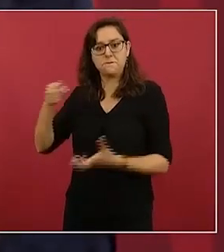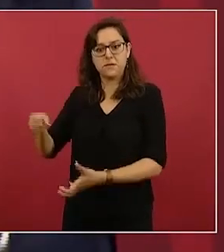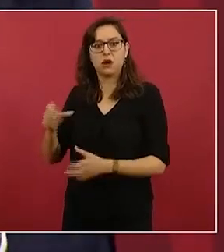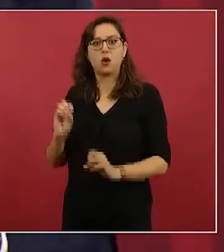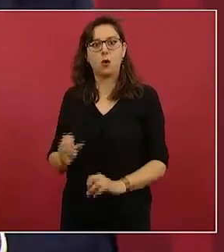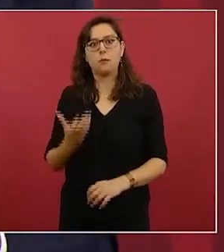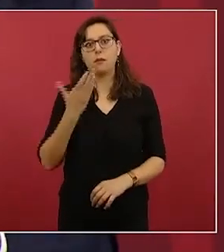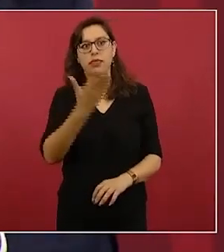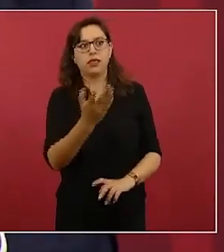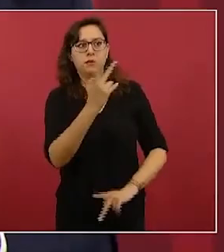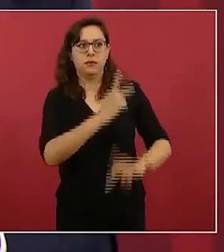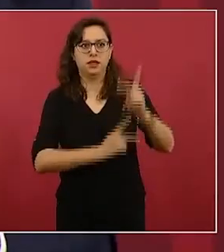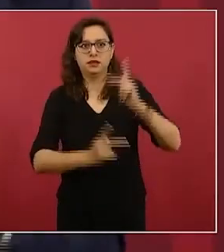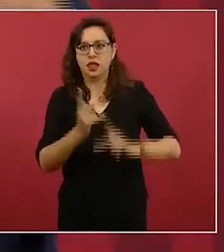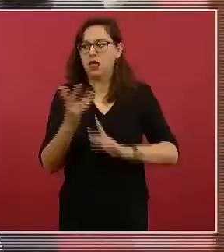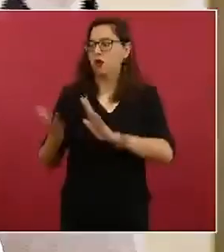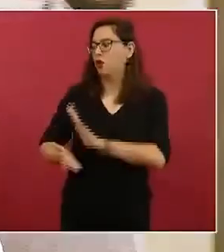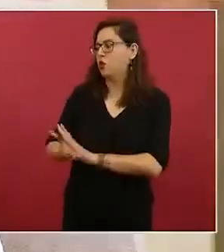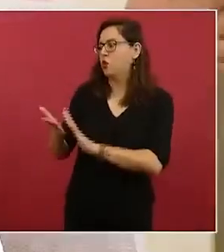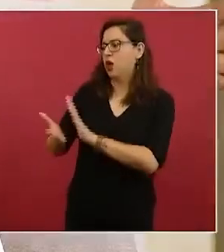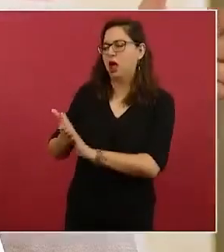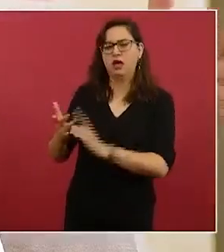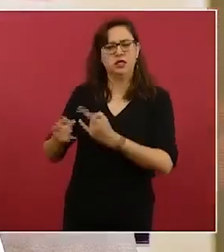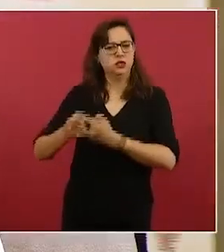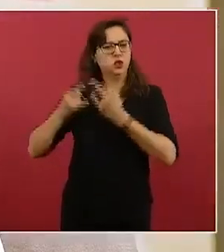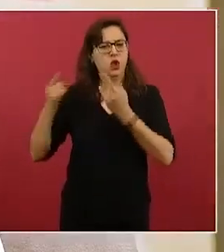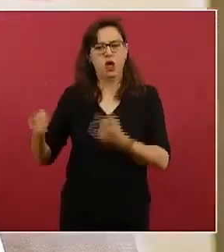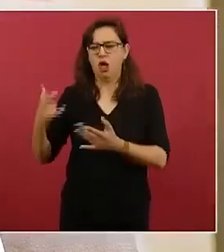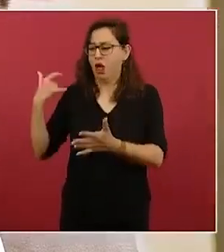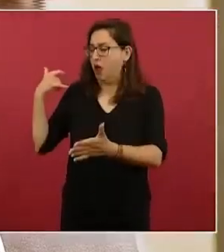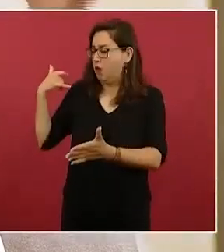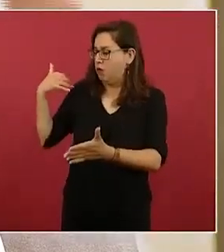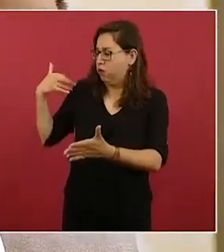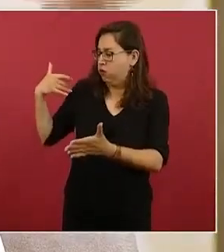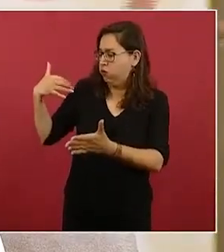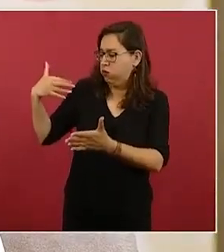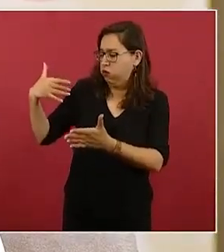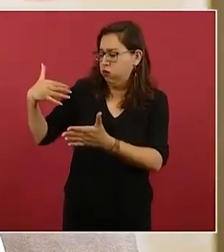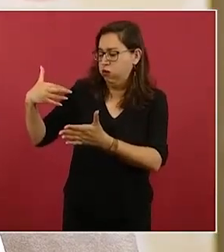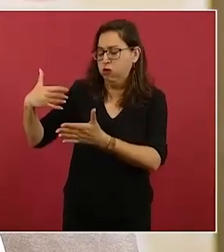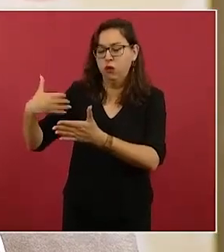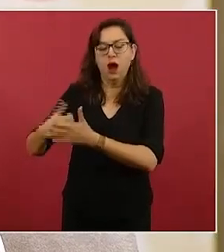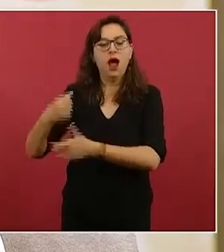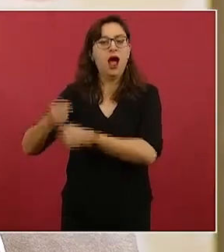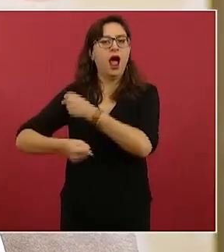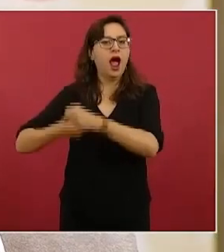créditos que se han pagado o se están pagando,